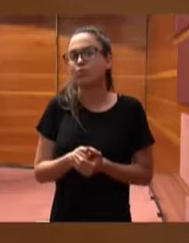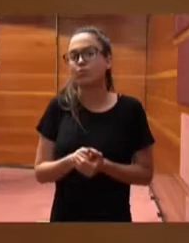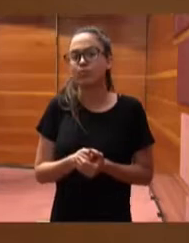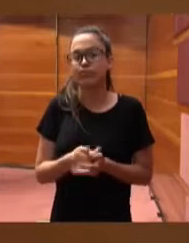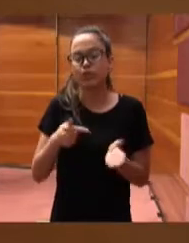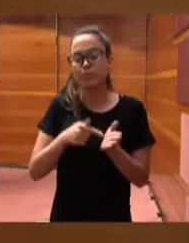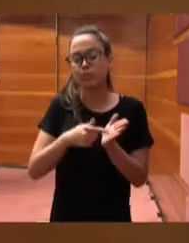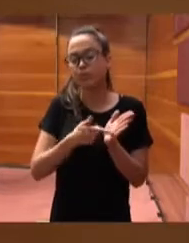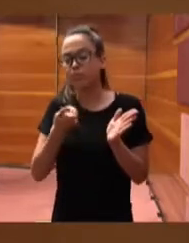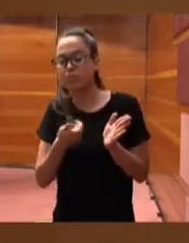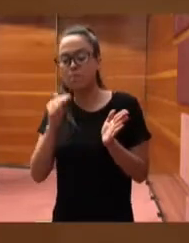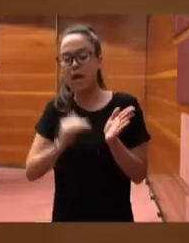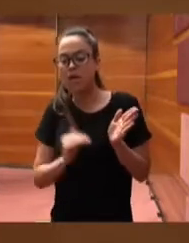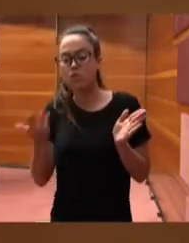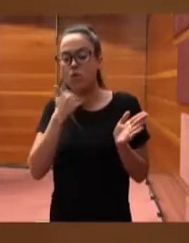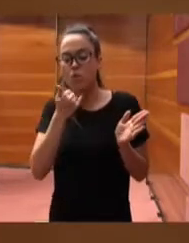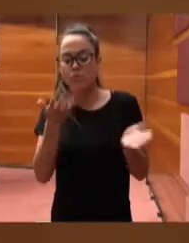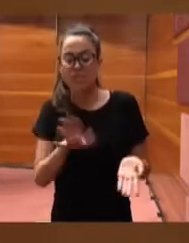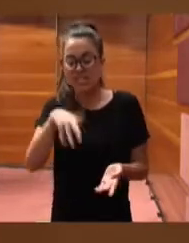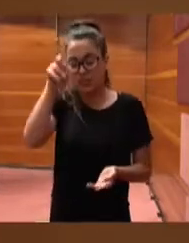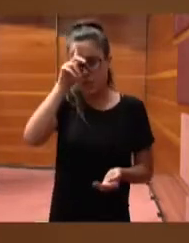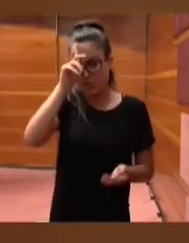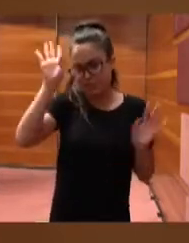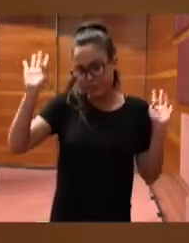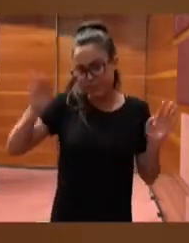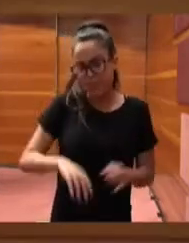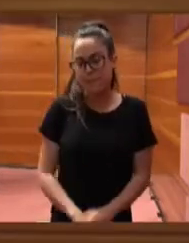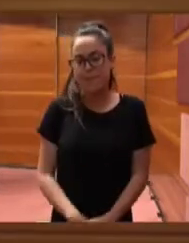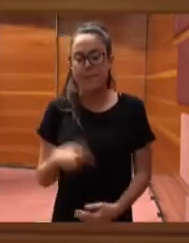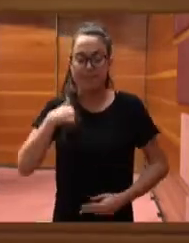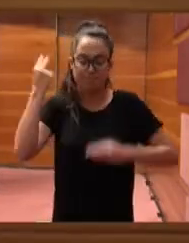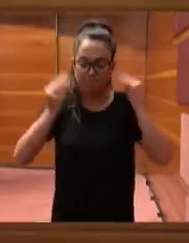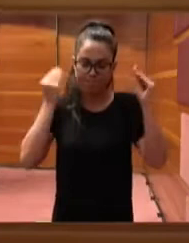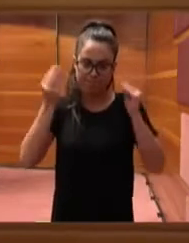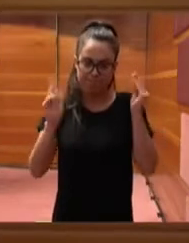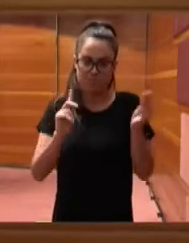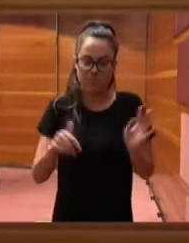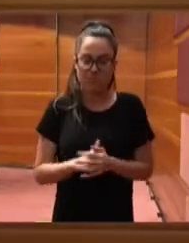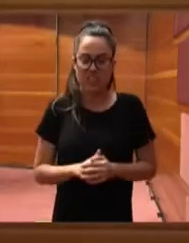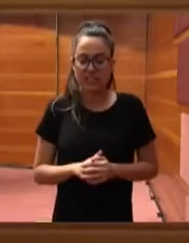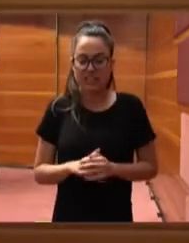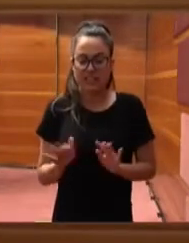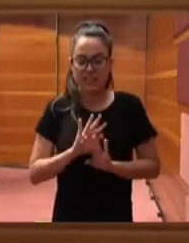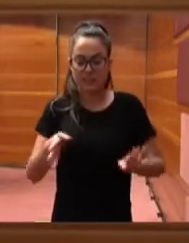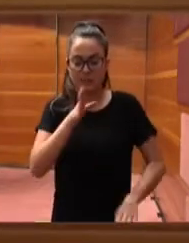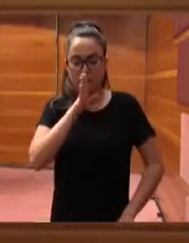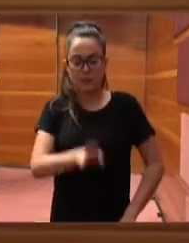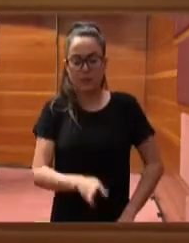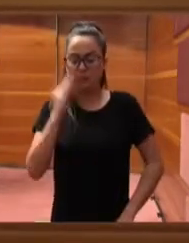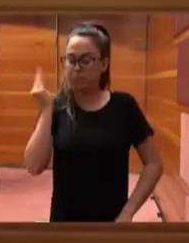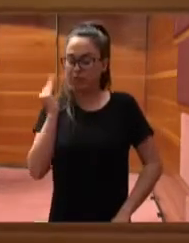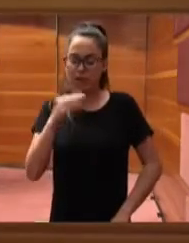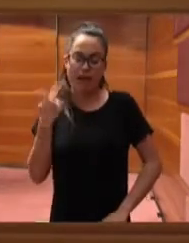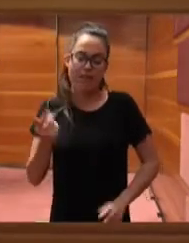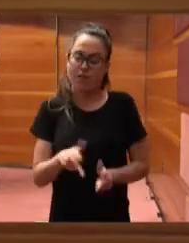de impuestos o algo así. No lo sé, no he reflexionado sobre ello, pero en caliente sobre el ciudadano no, porque creo